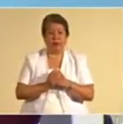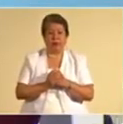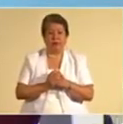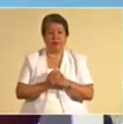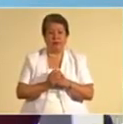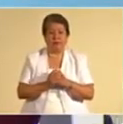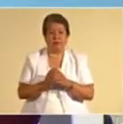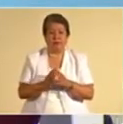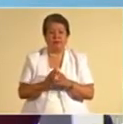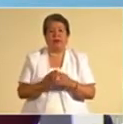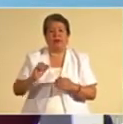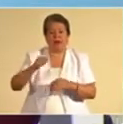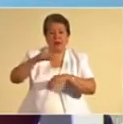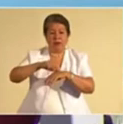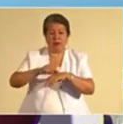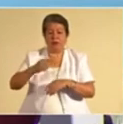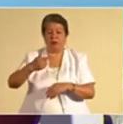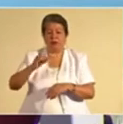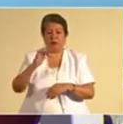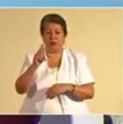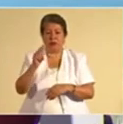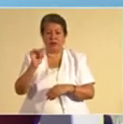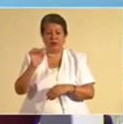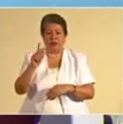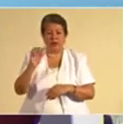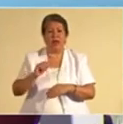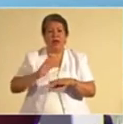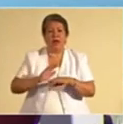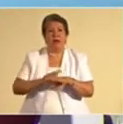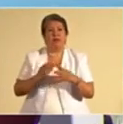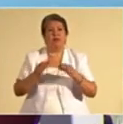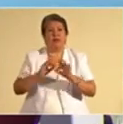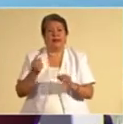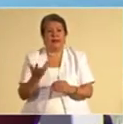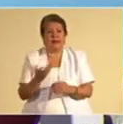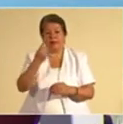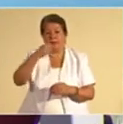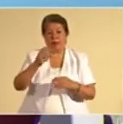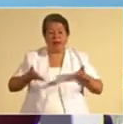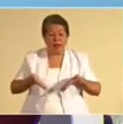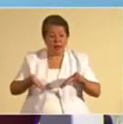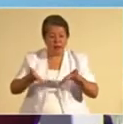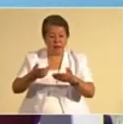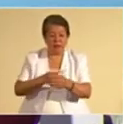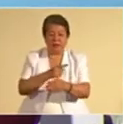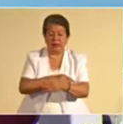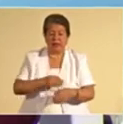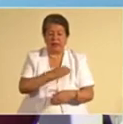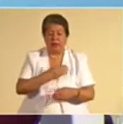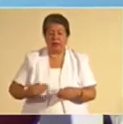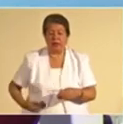al doctor Gorostieta. Realmente aquí lo importante es qué haríamos para impulsar desde el municipio